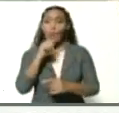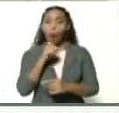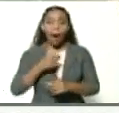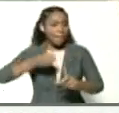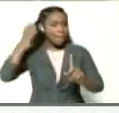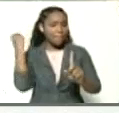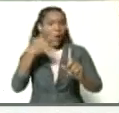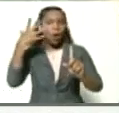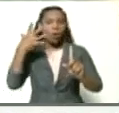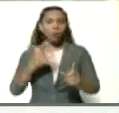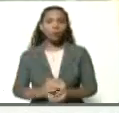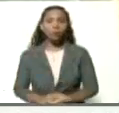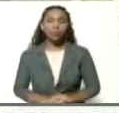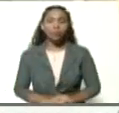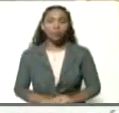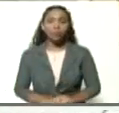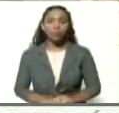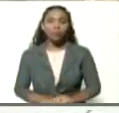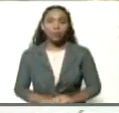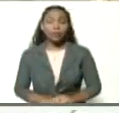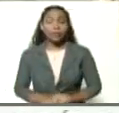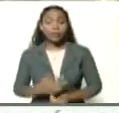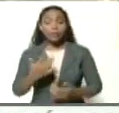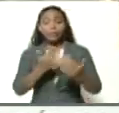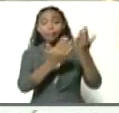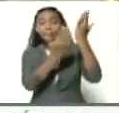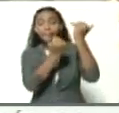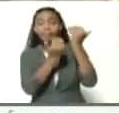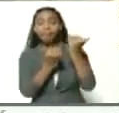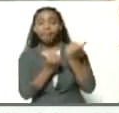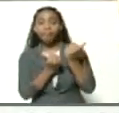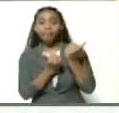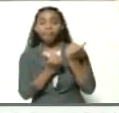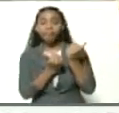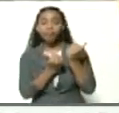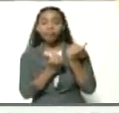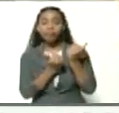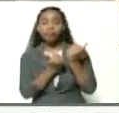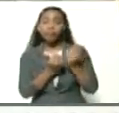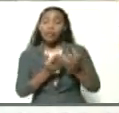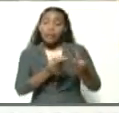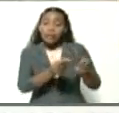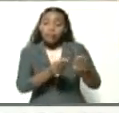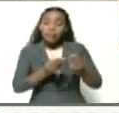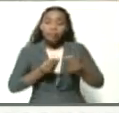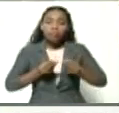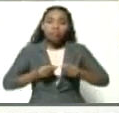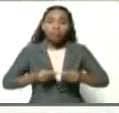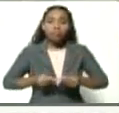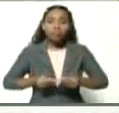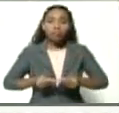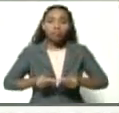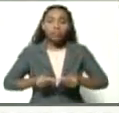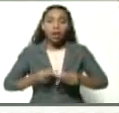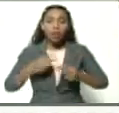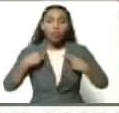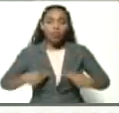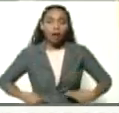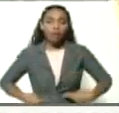impacto que la esperanza daba para la